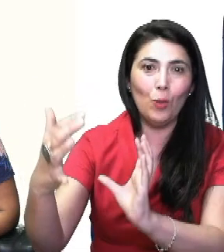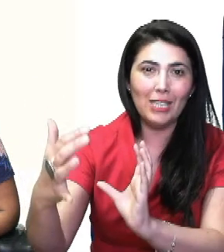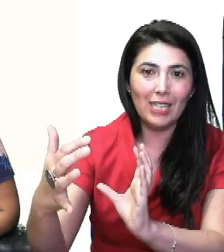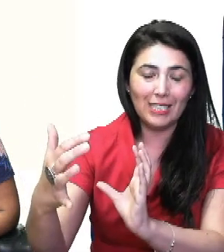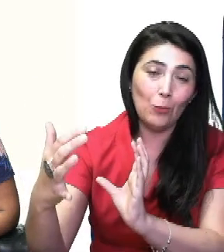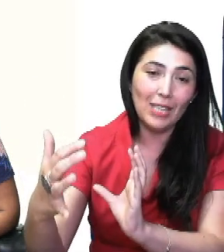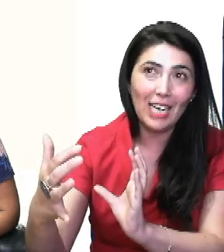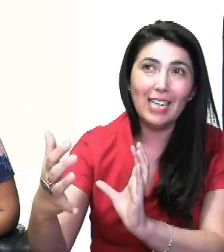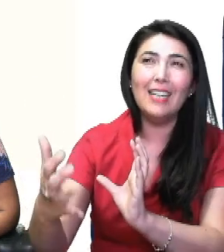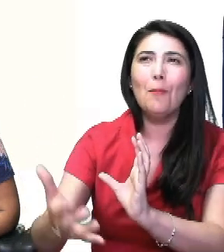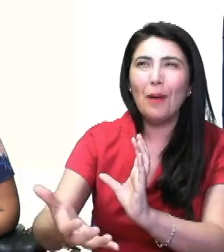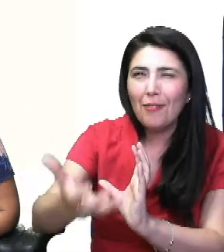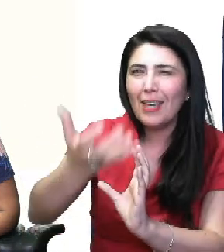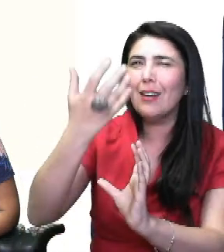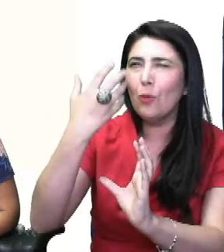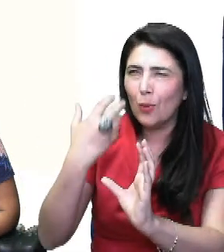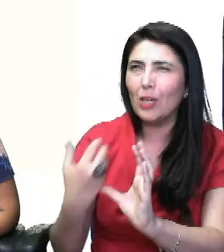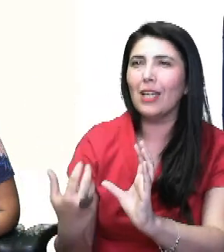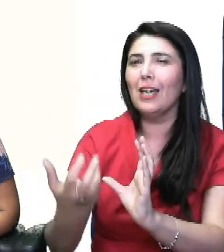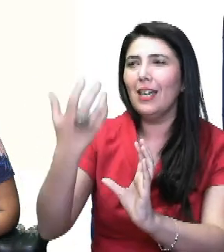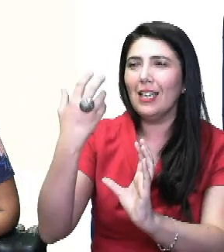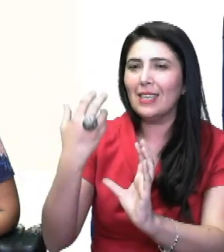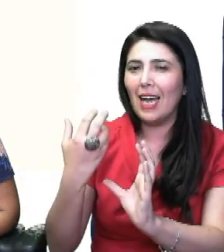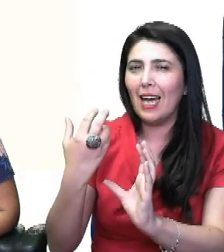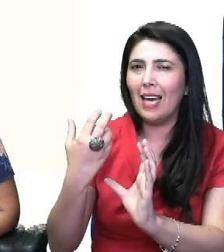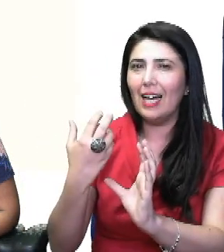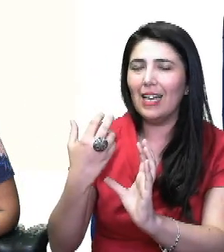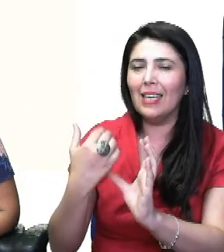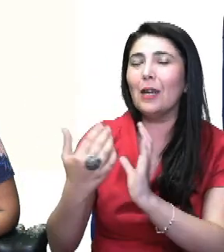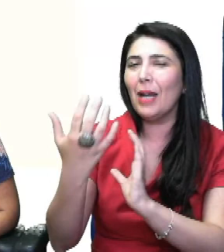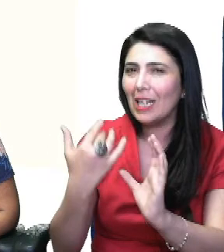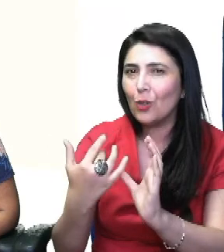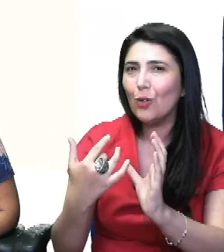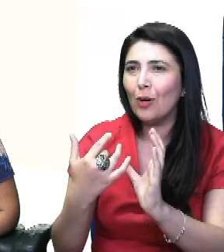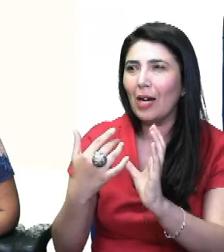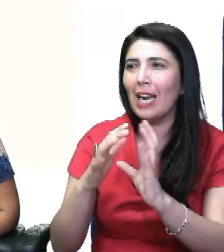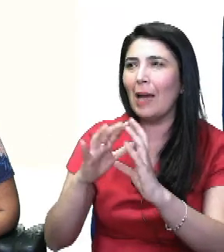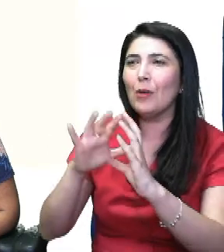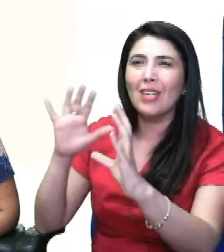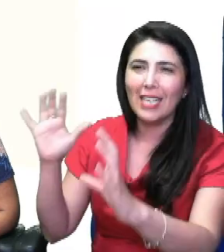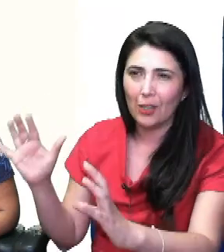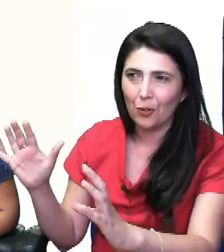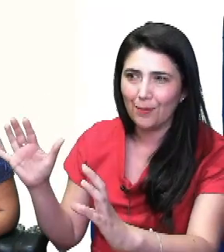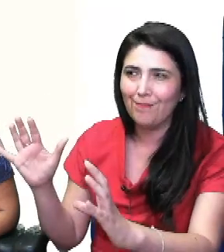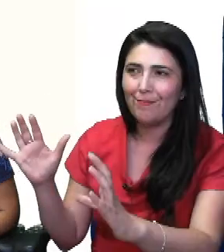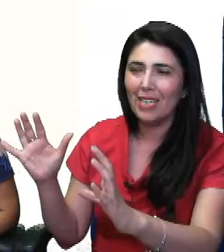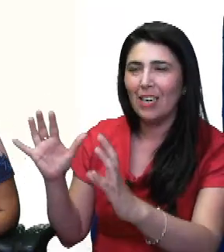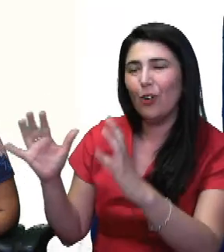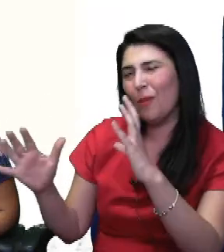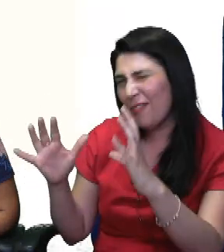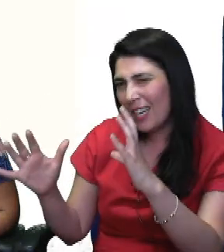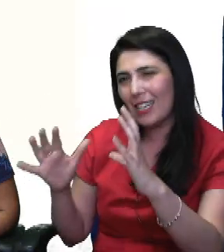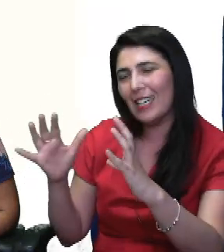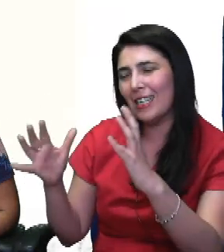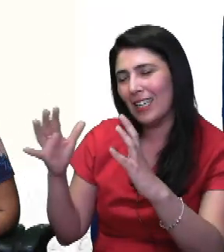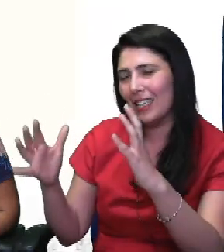salud mental más bien como que está interpelando al ámbito sanitario, o